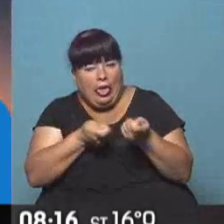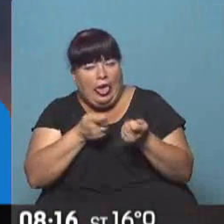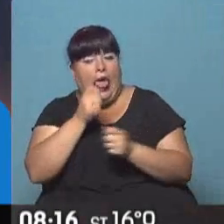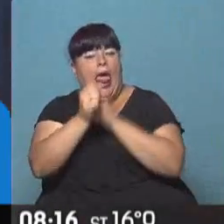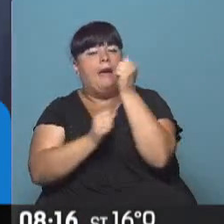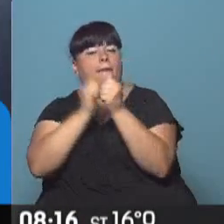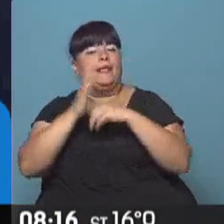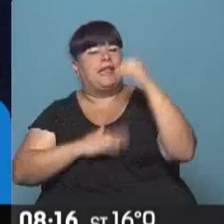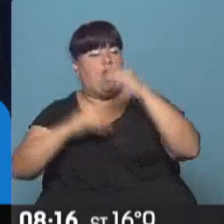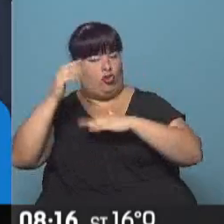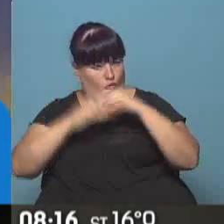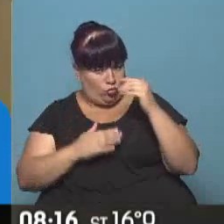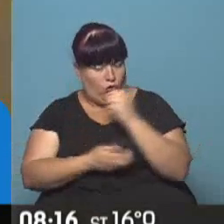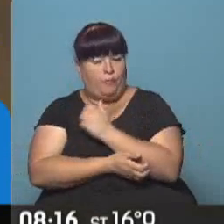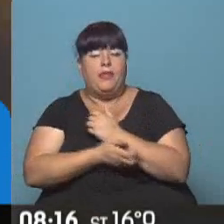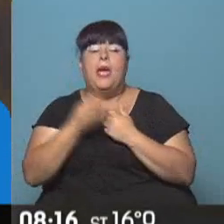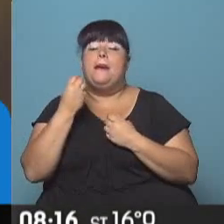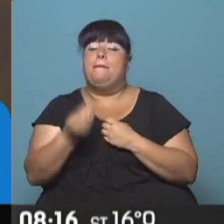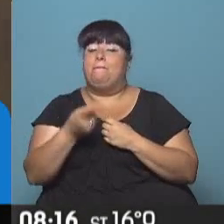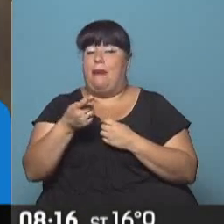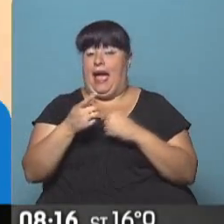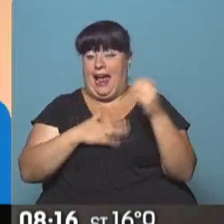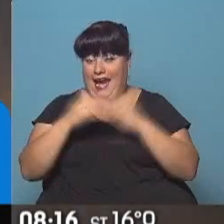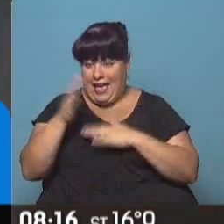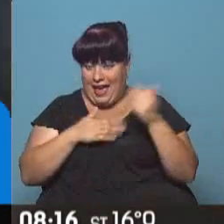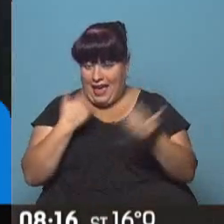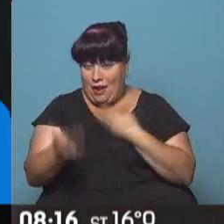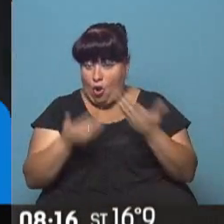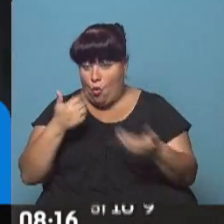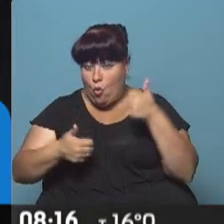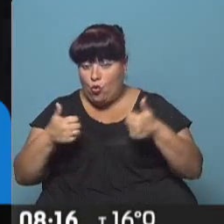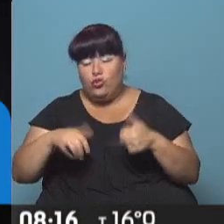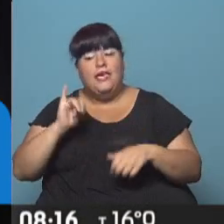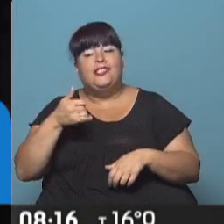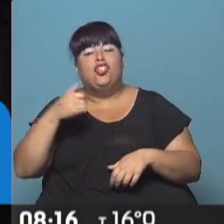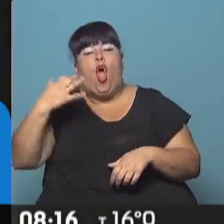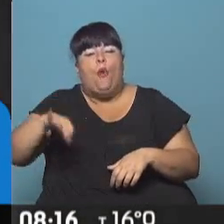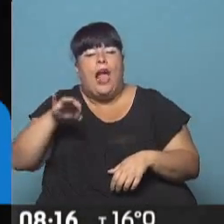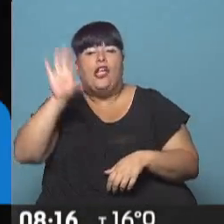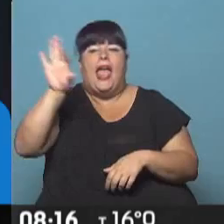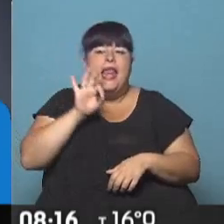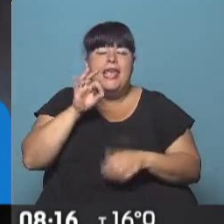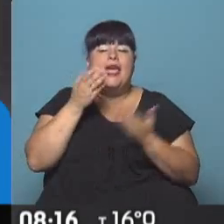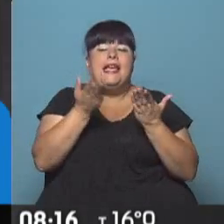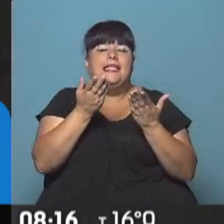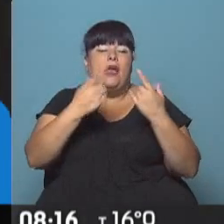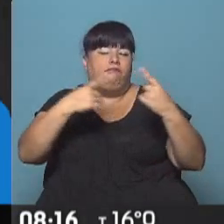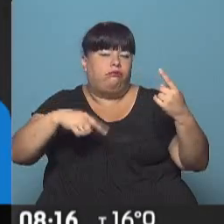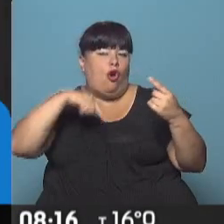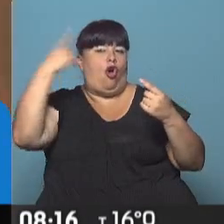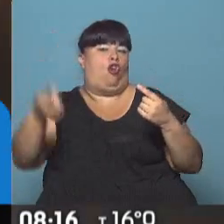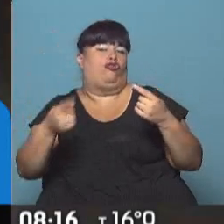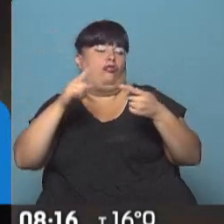de la construcción, quienes para realizar las obras que licitaban eran obligados a contratar los servicios